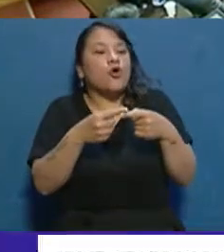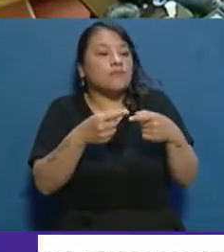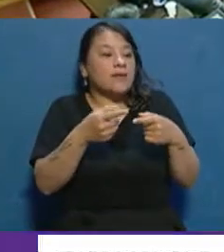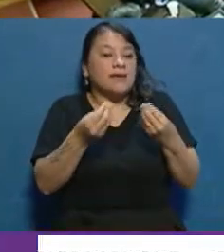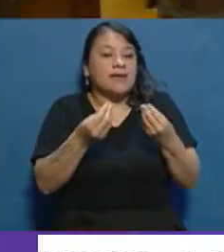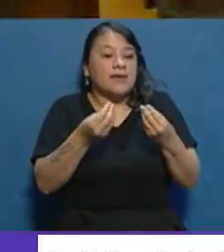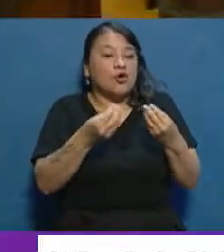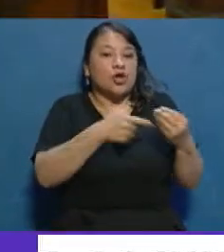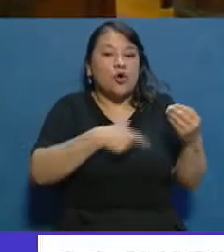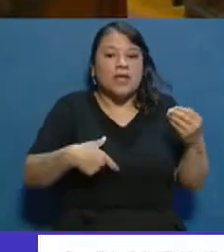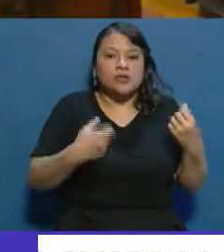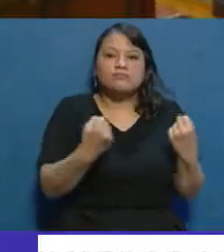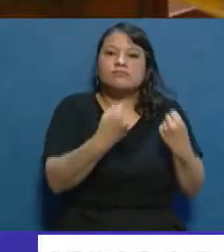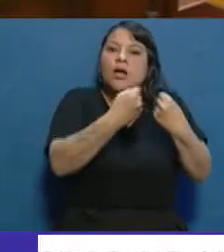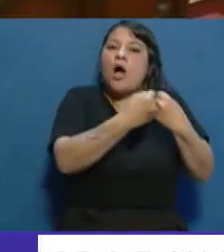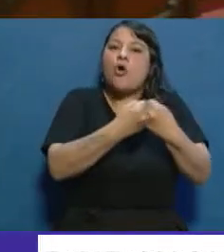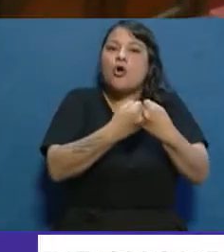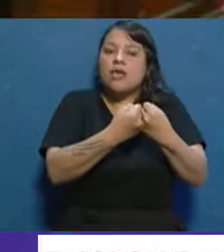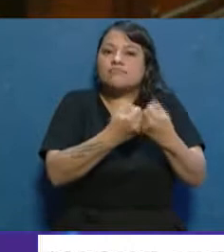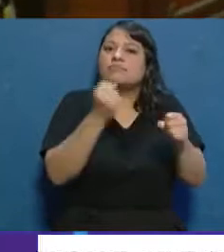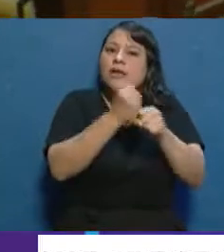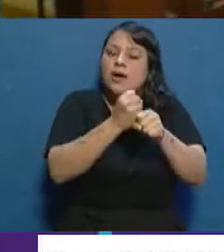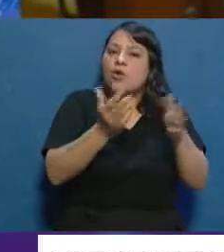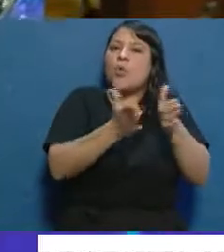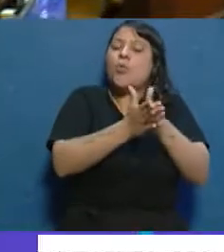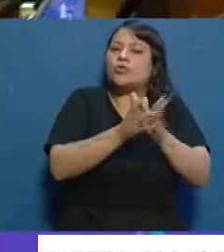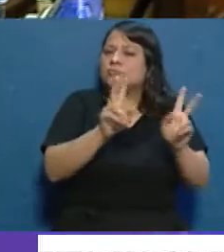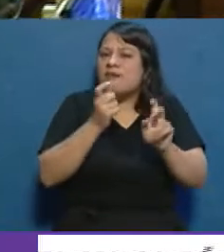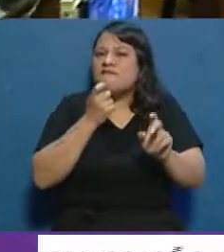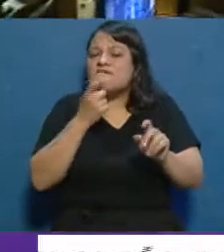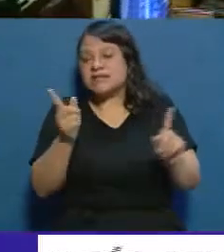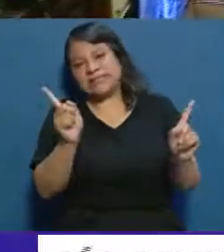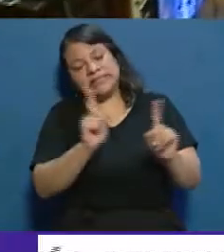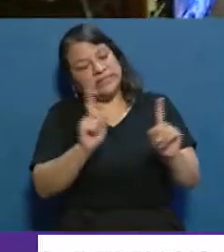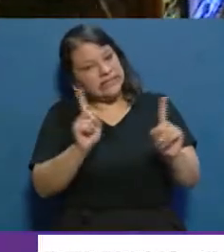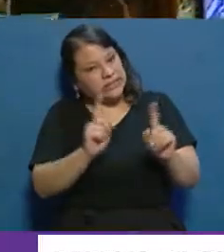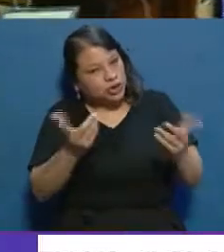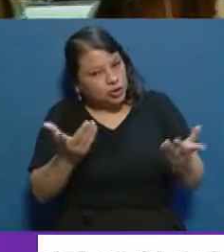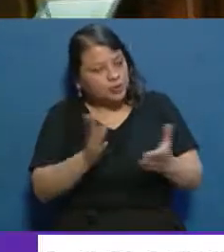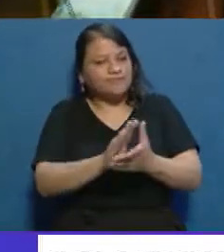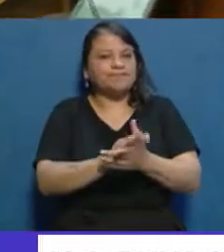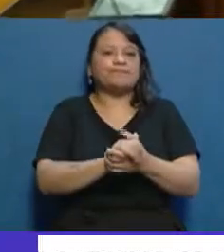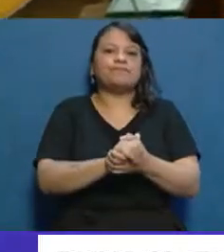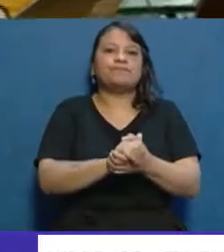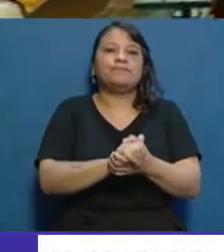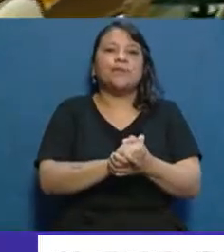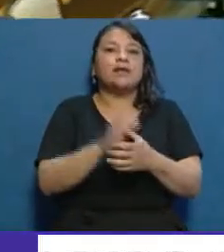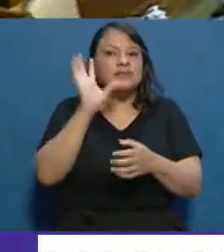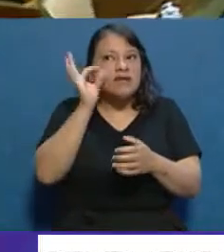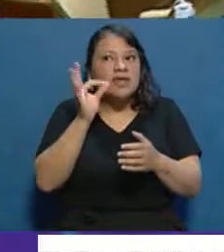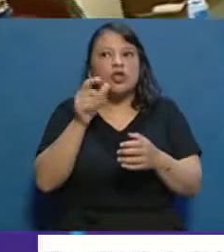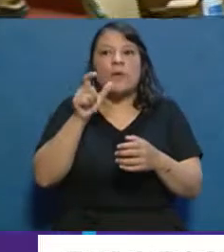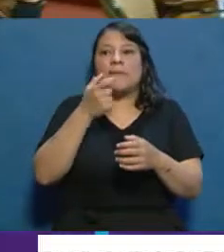Pero insisto, hay que estudiarlo y bueno, no es un tema sencillo, es un tema complejo teniendo en cuenta las características del endeudamiento que